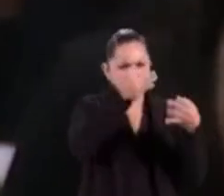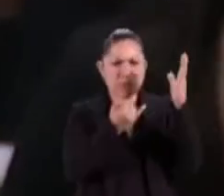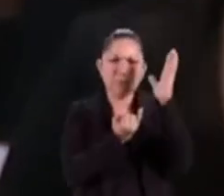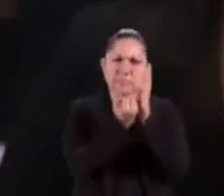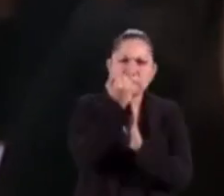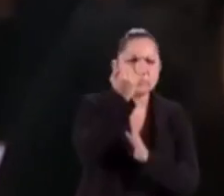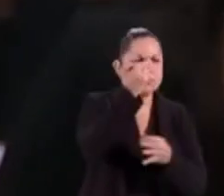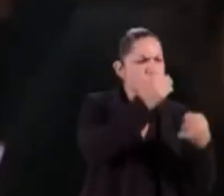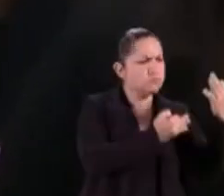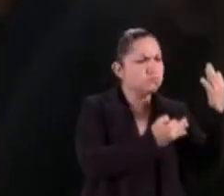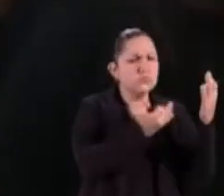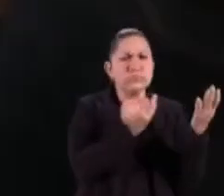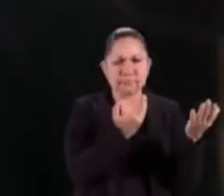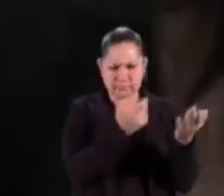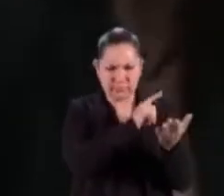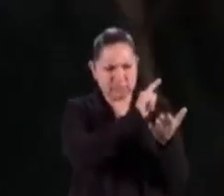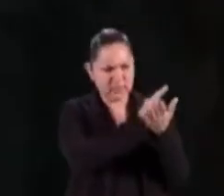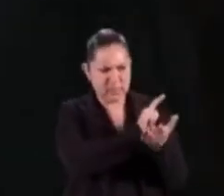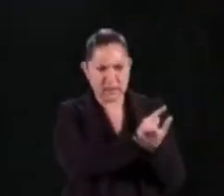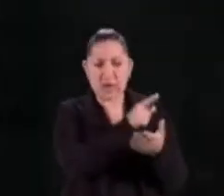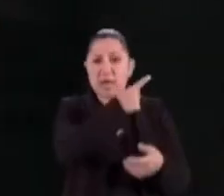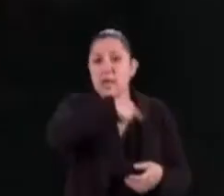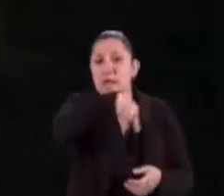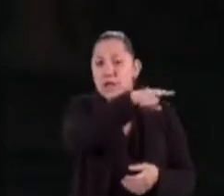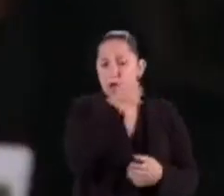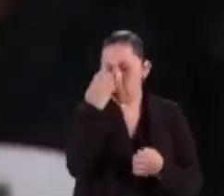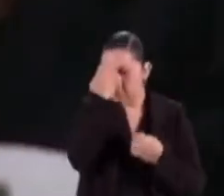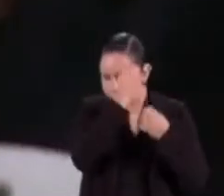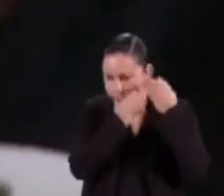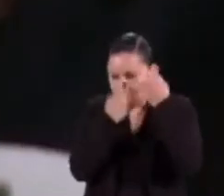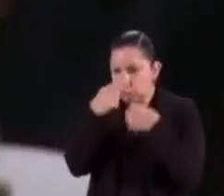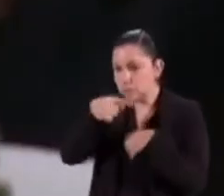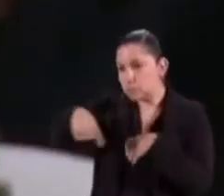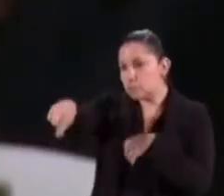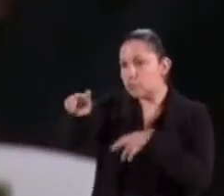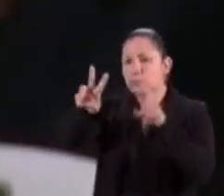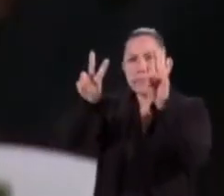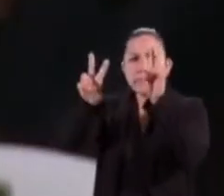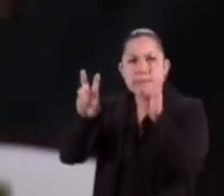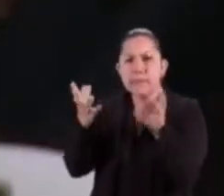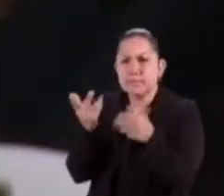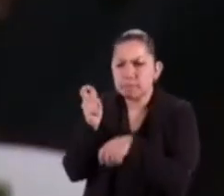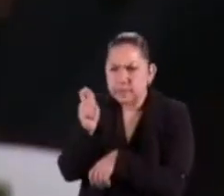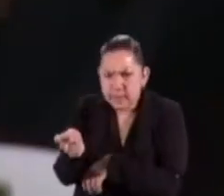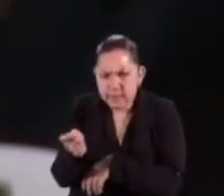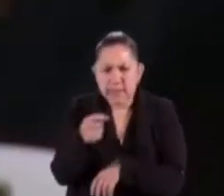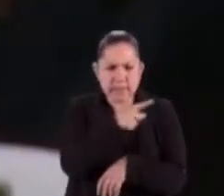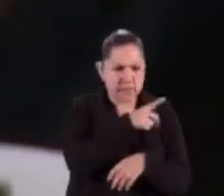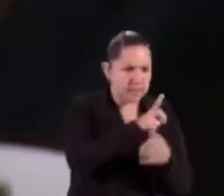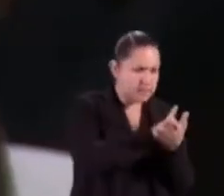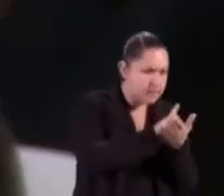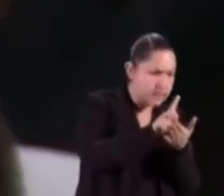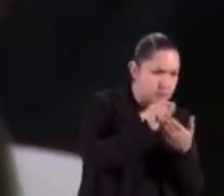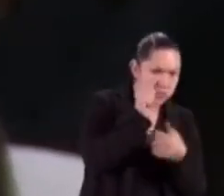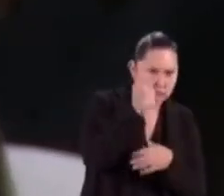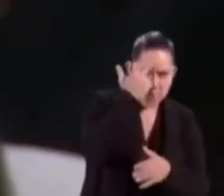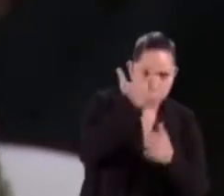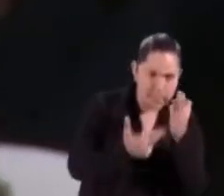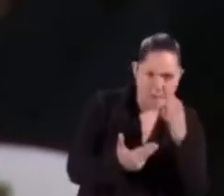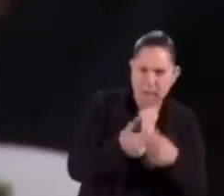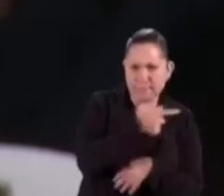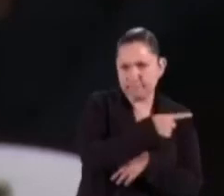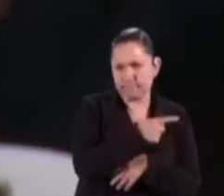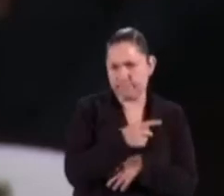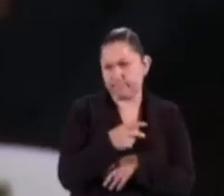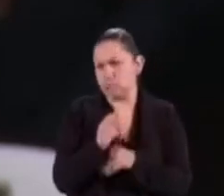tus asuntos, analizan si hay violaciones a derechos, te cuidan y están comprometidos